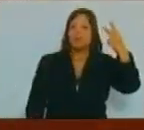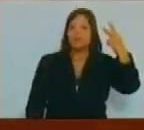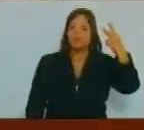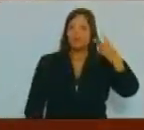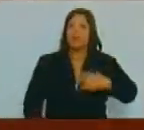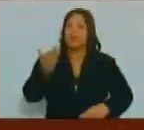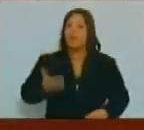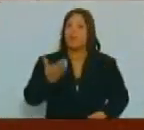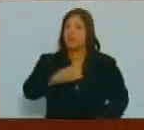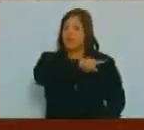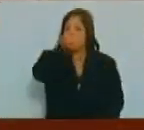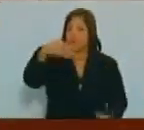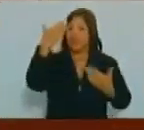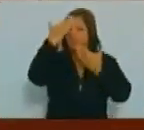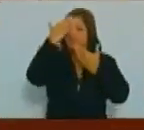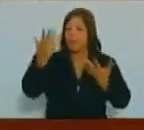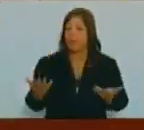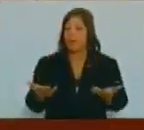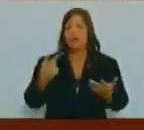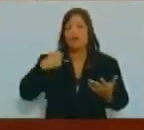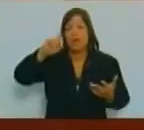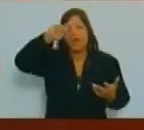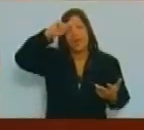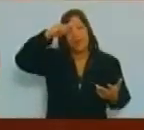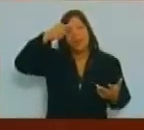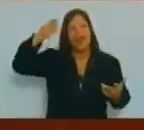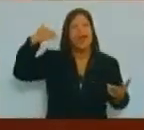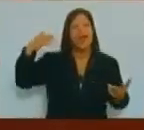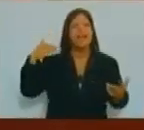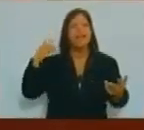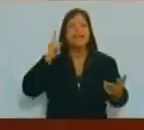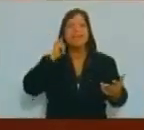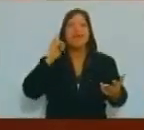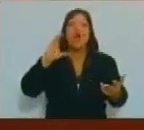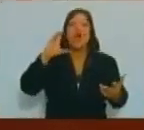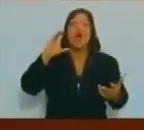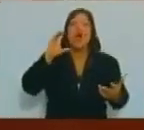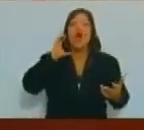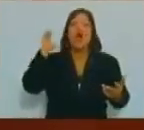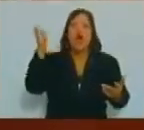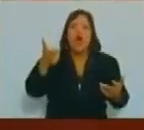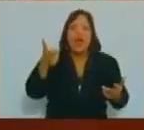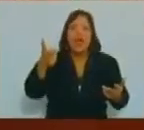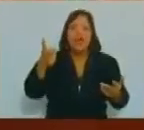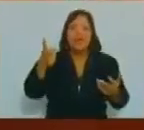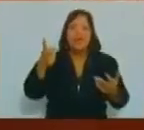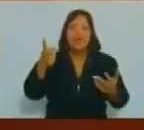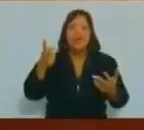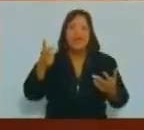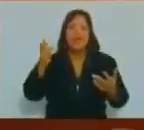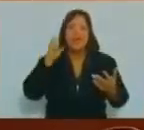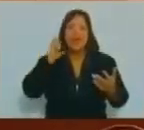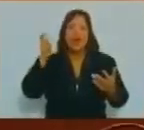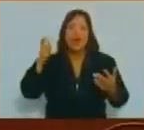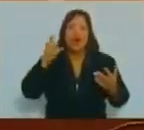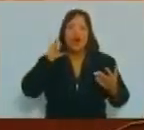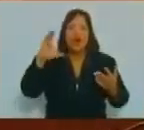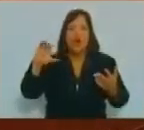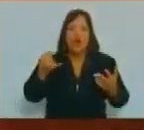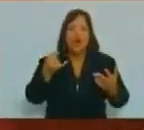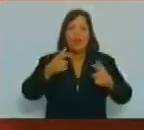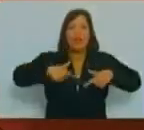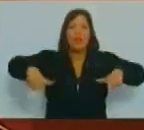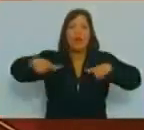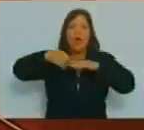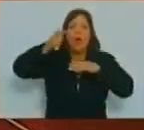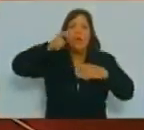estoy importante ustedes recuerdan también un caso de cojedes en apartaderos que